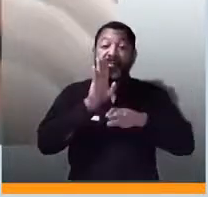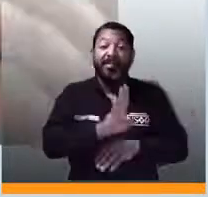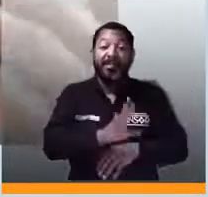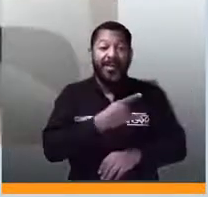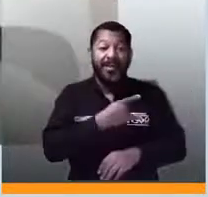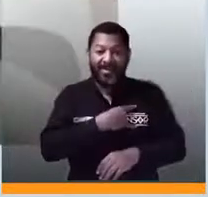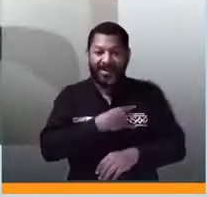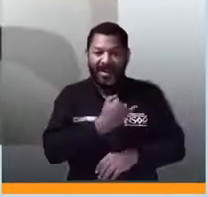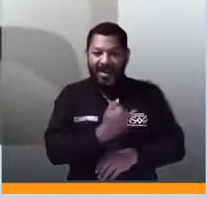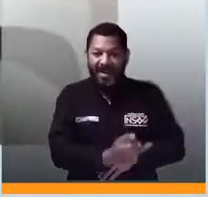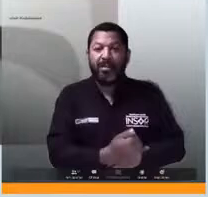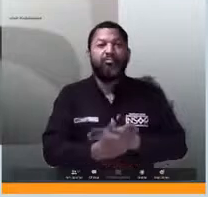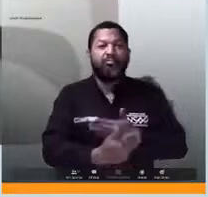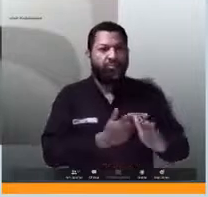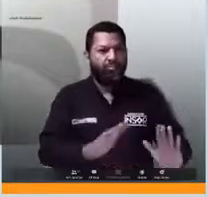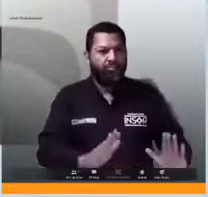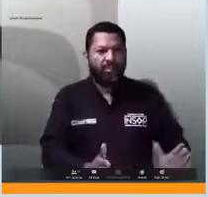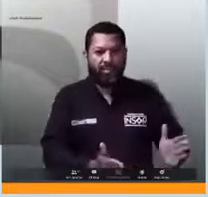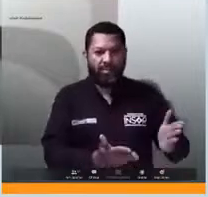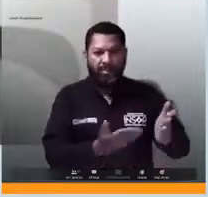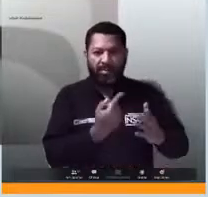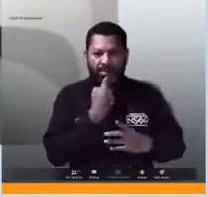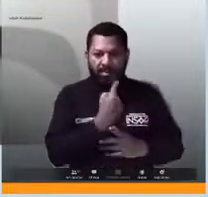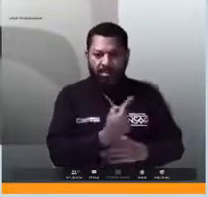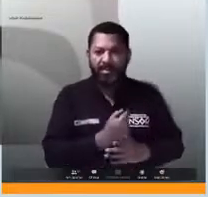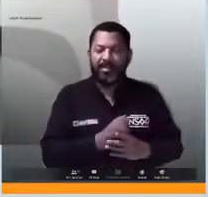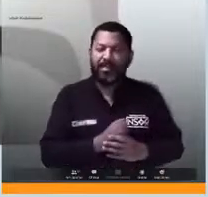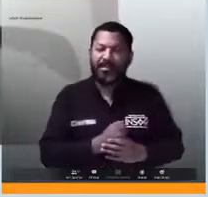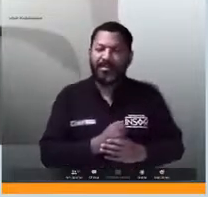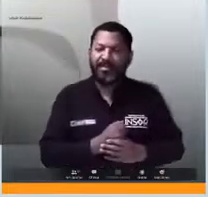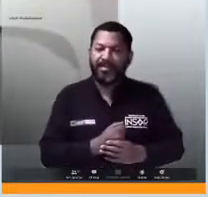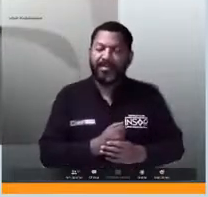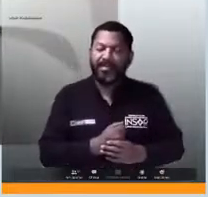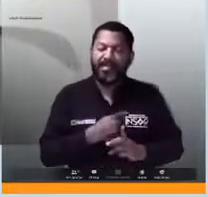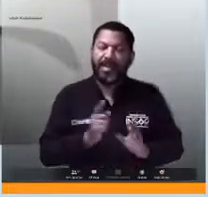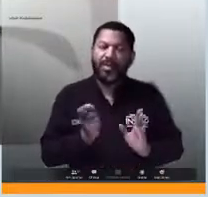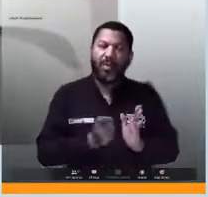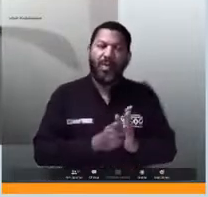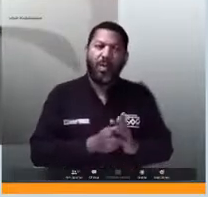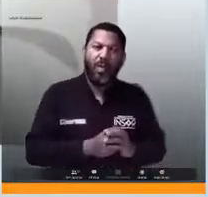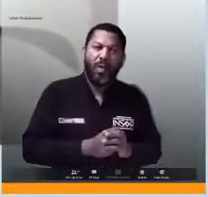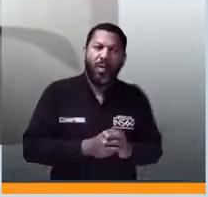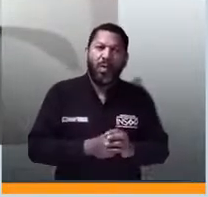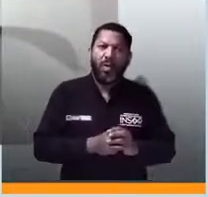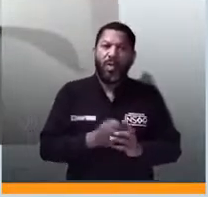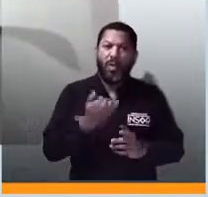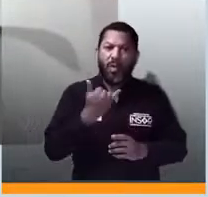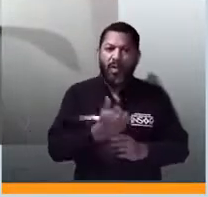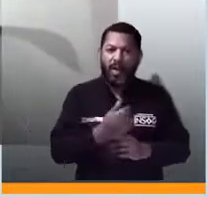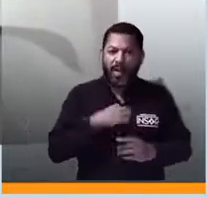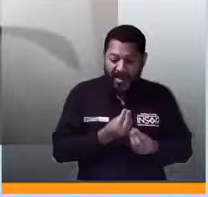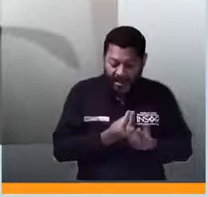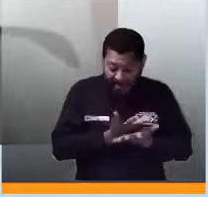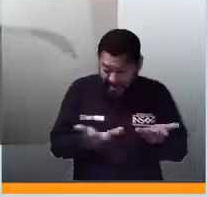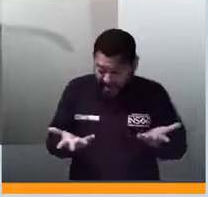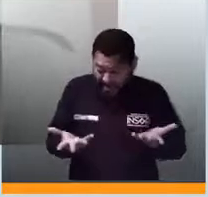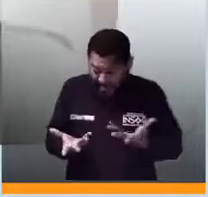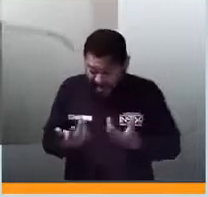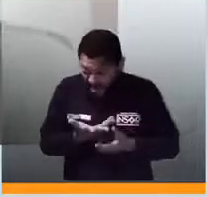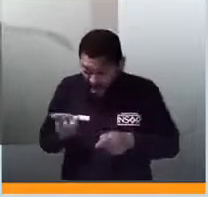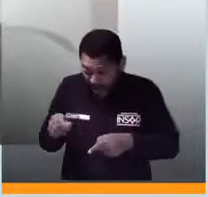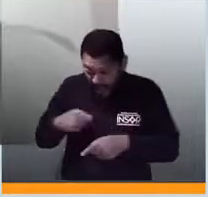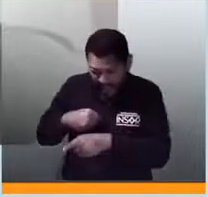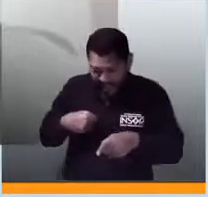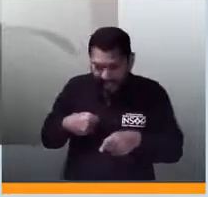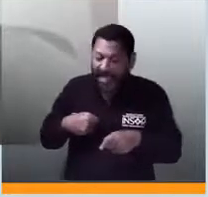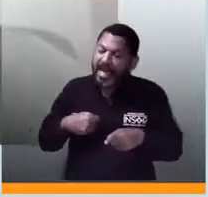universidad salga adelante y, como digo muy coloquialmente, esté viva. Pero yo creo que más allá de esos fierros, el tema está en la